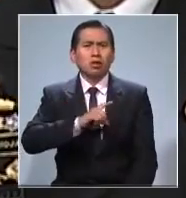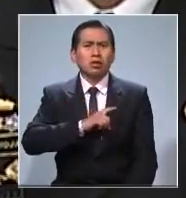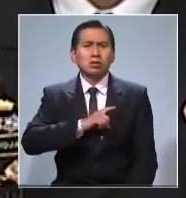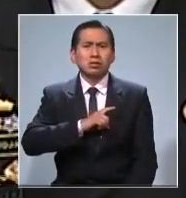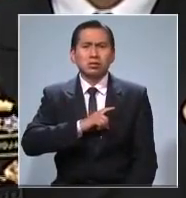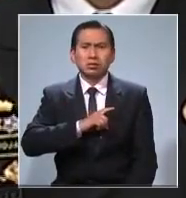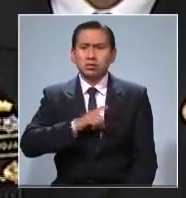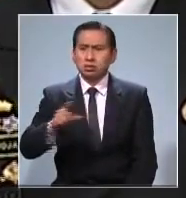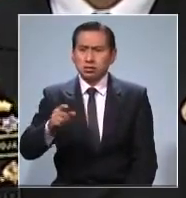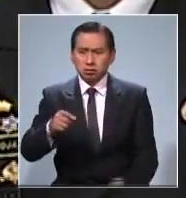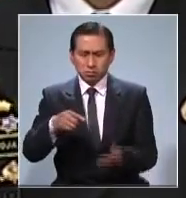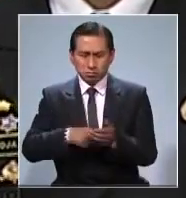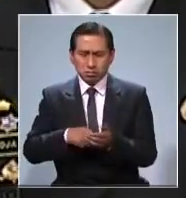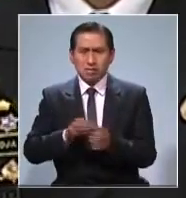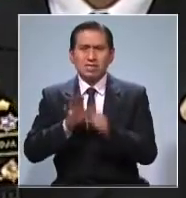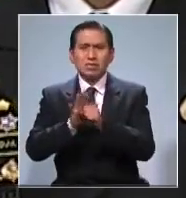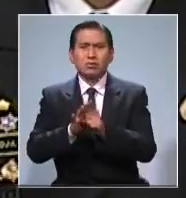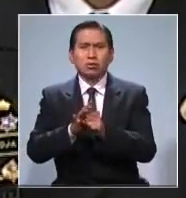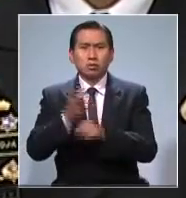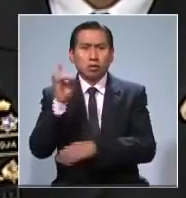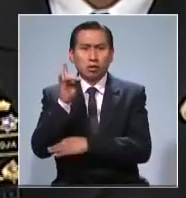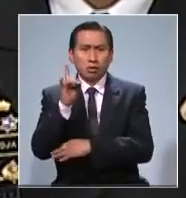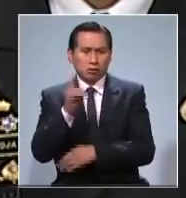quemen los símbolos patrios.